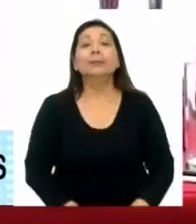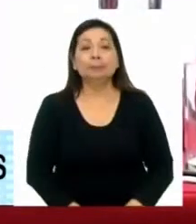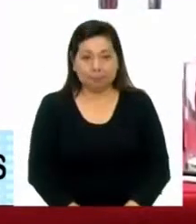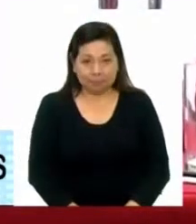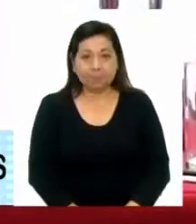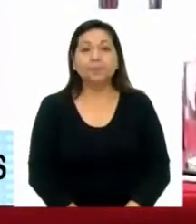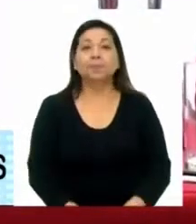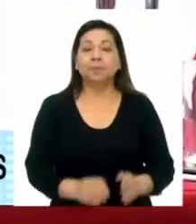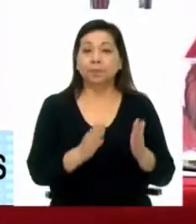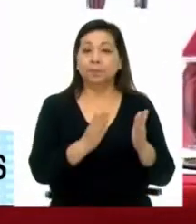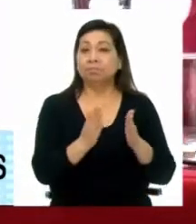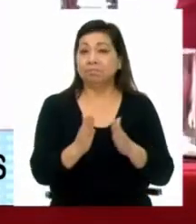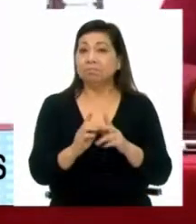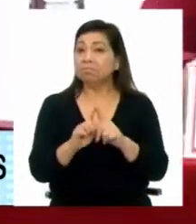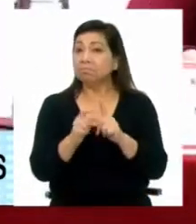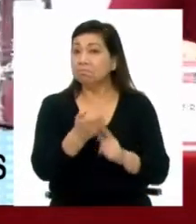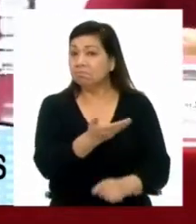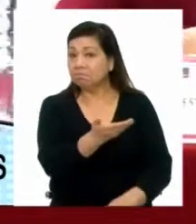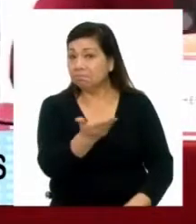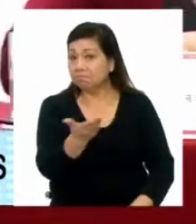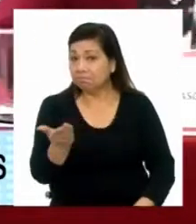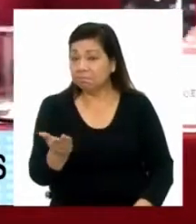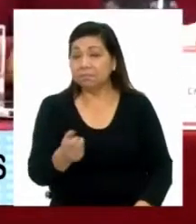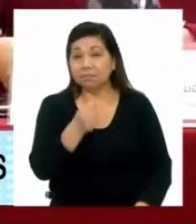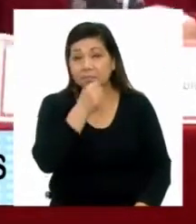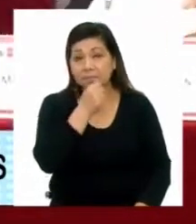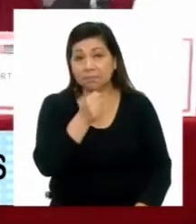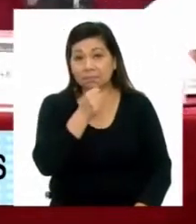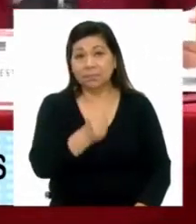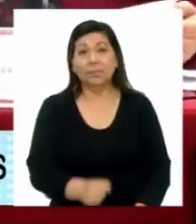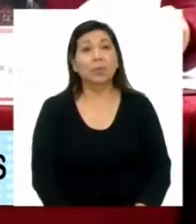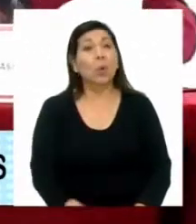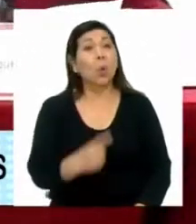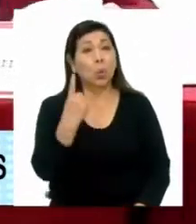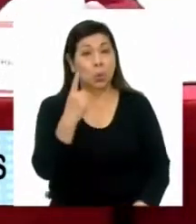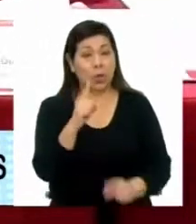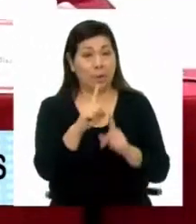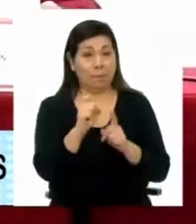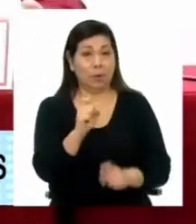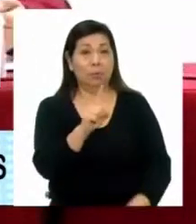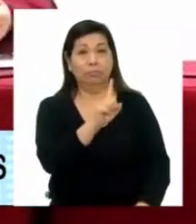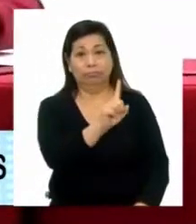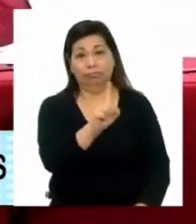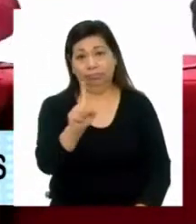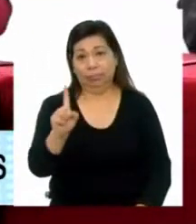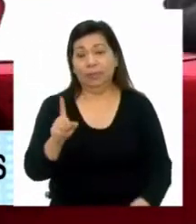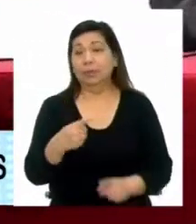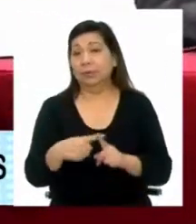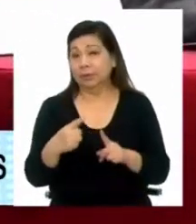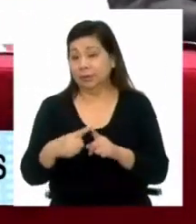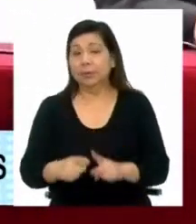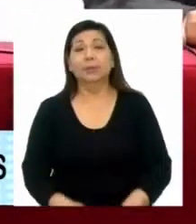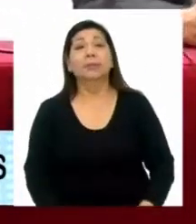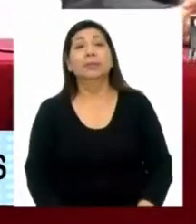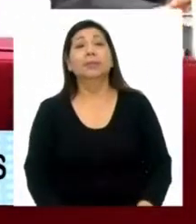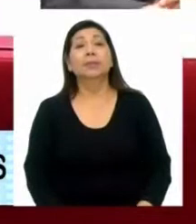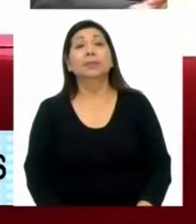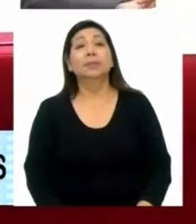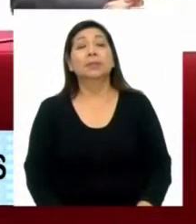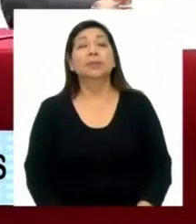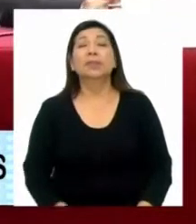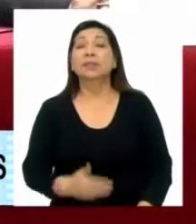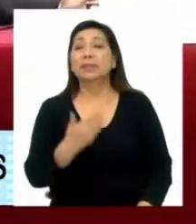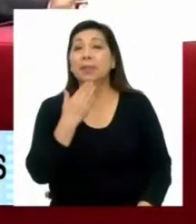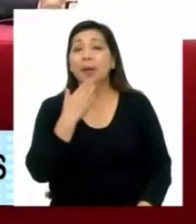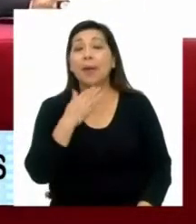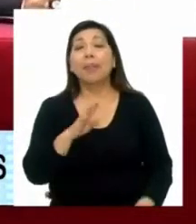Muchas gracias. A continuación iniciamos la ronda de preguntas. Les recordamos que es una pregunta por medio. Invitamos a Karenina